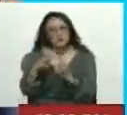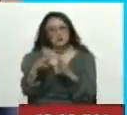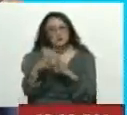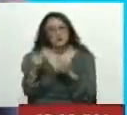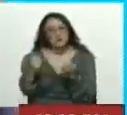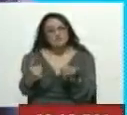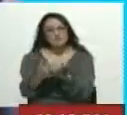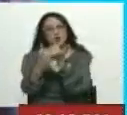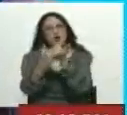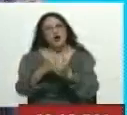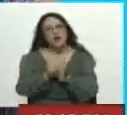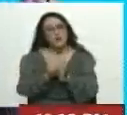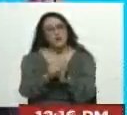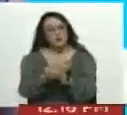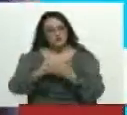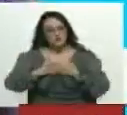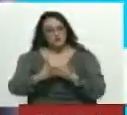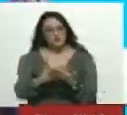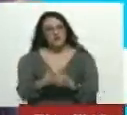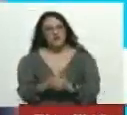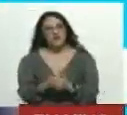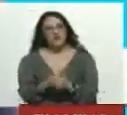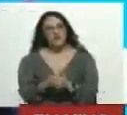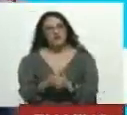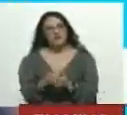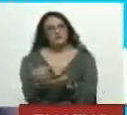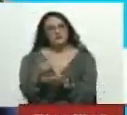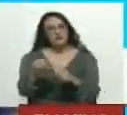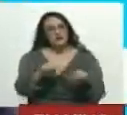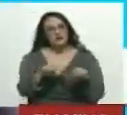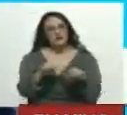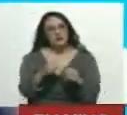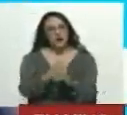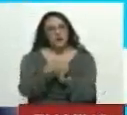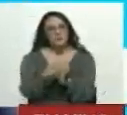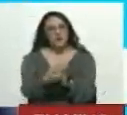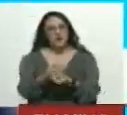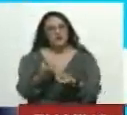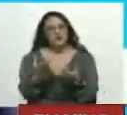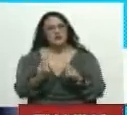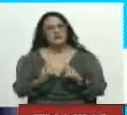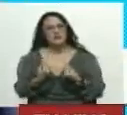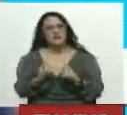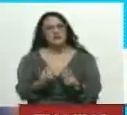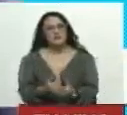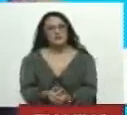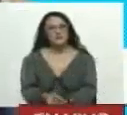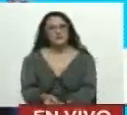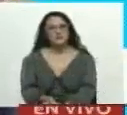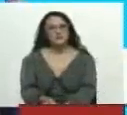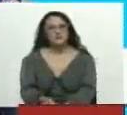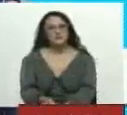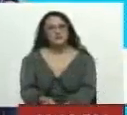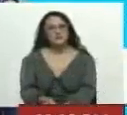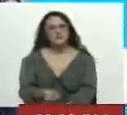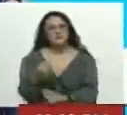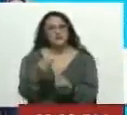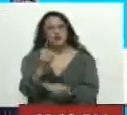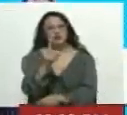vida la solidaridad es la acumulación de acciones de amor que dan vida él no hizo una